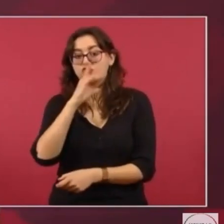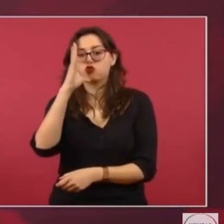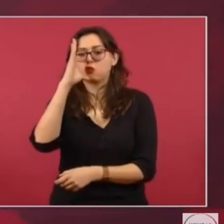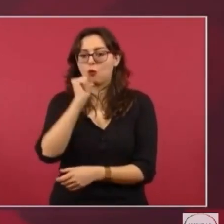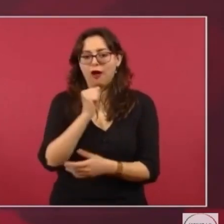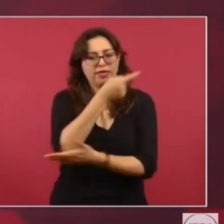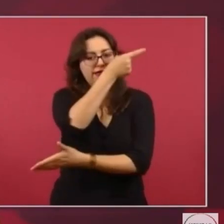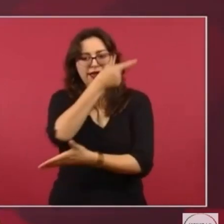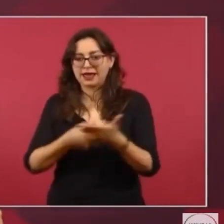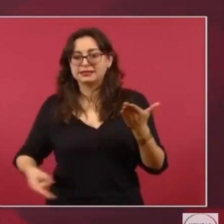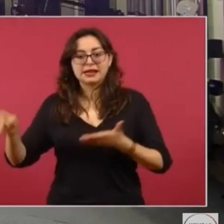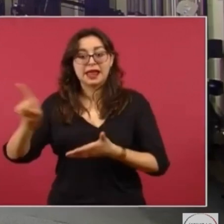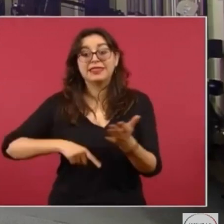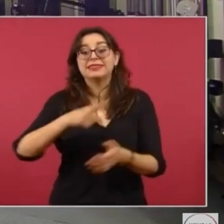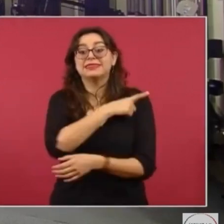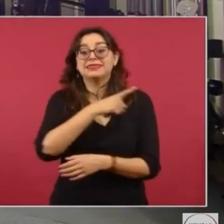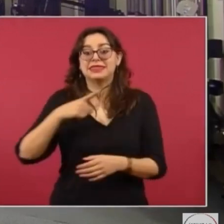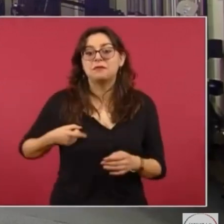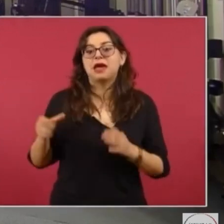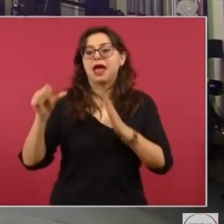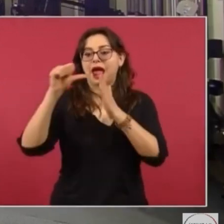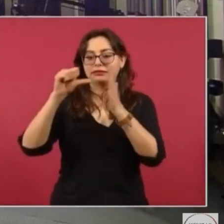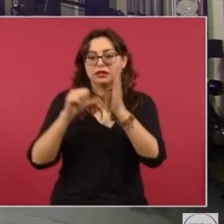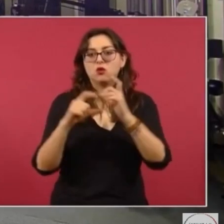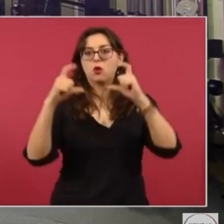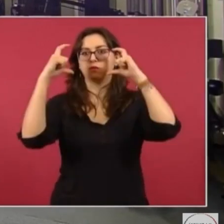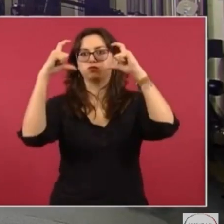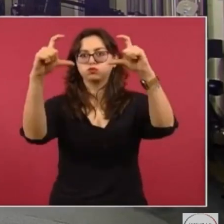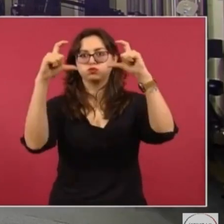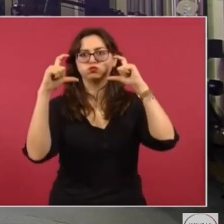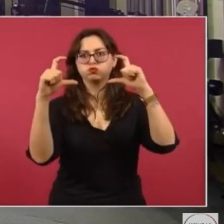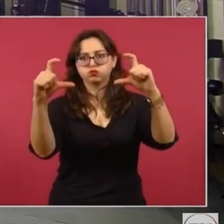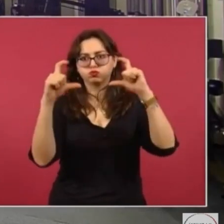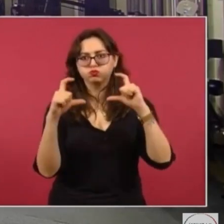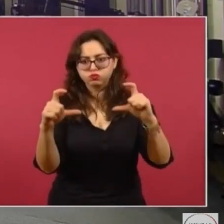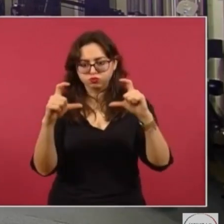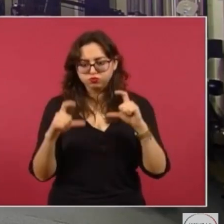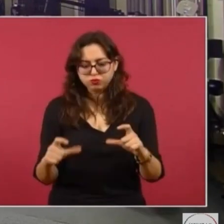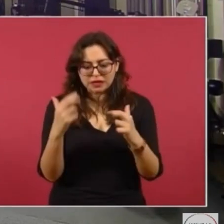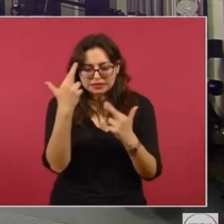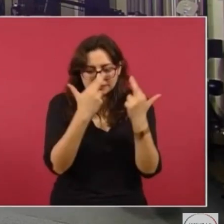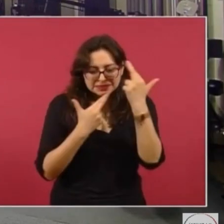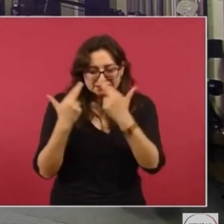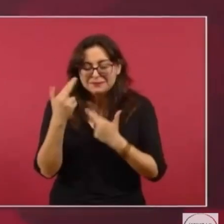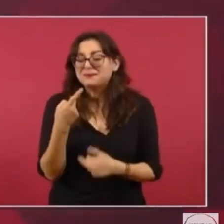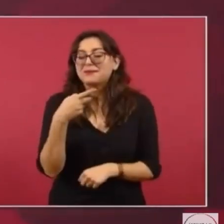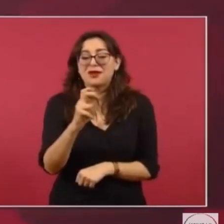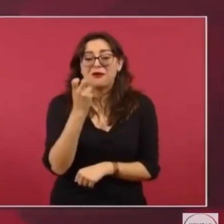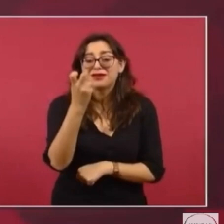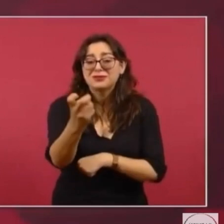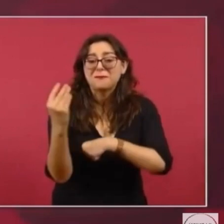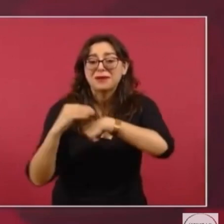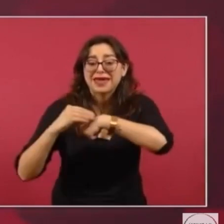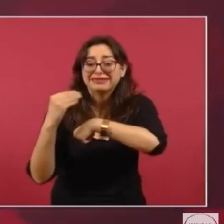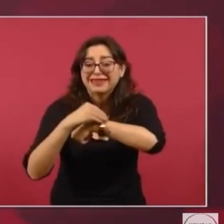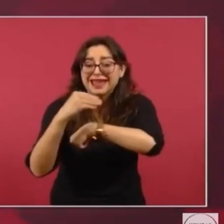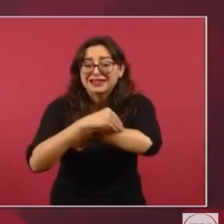que ver artículo por artículo. Pero el asunto no es ese, pues.